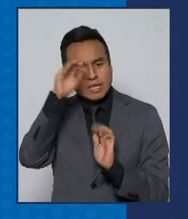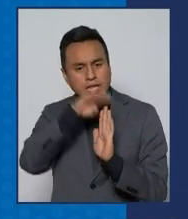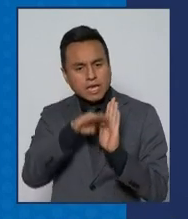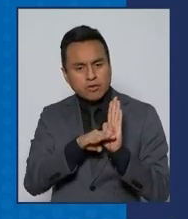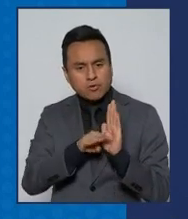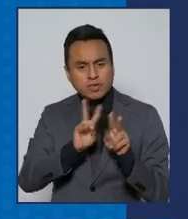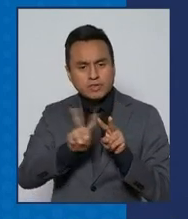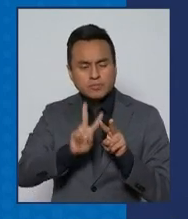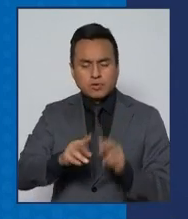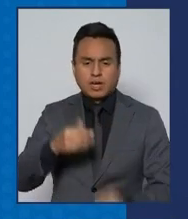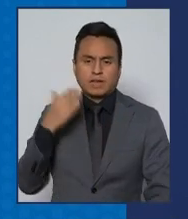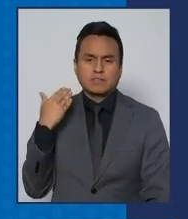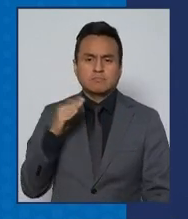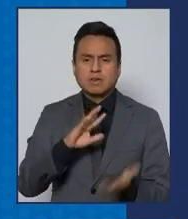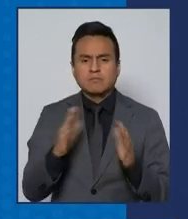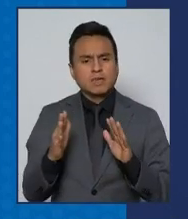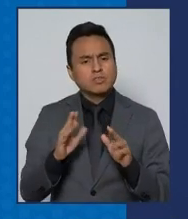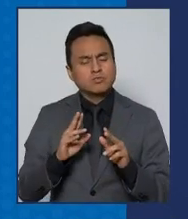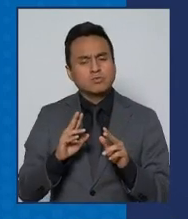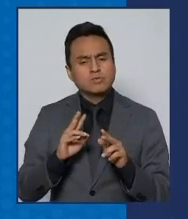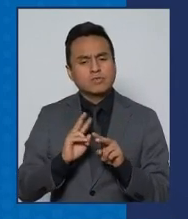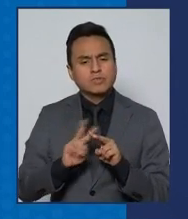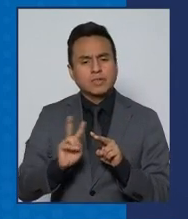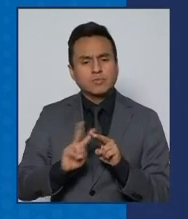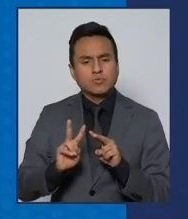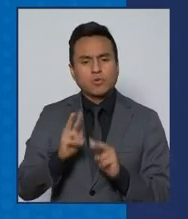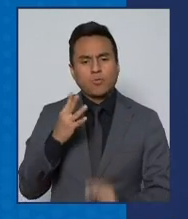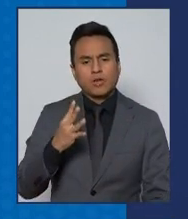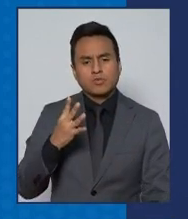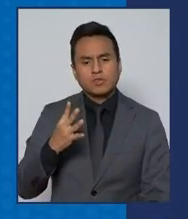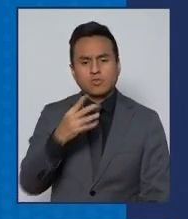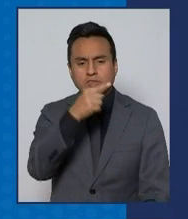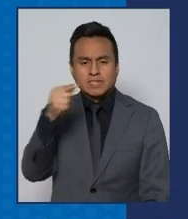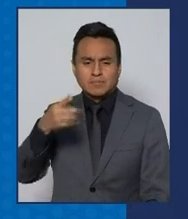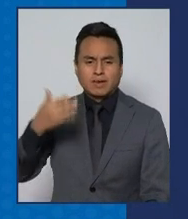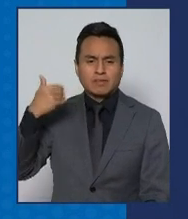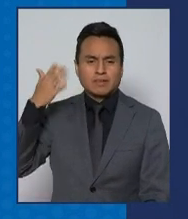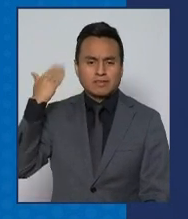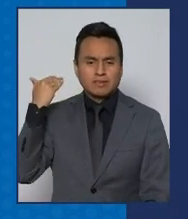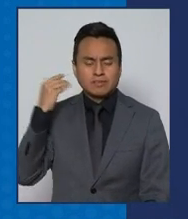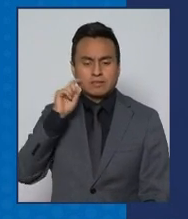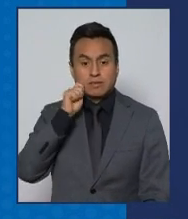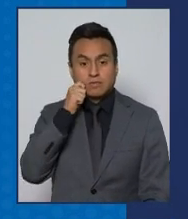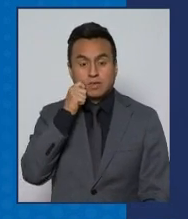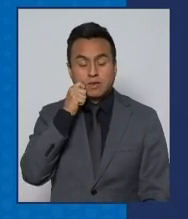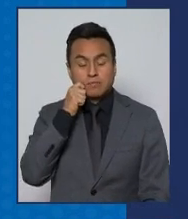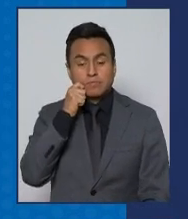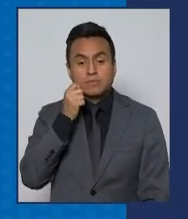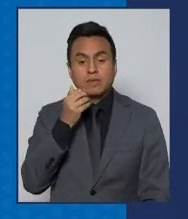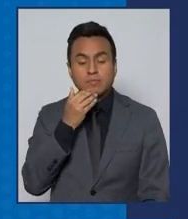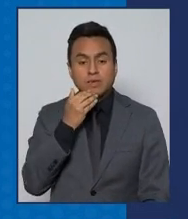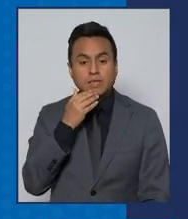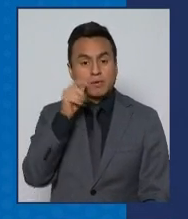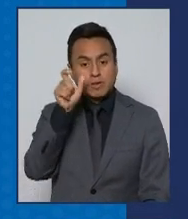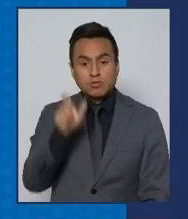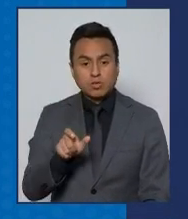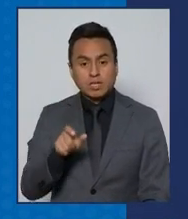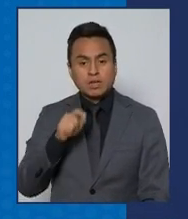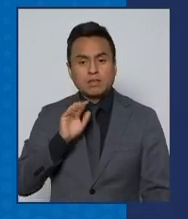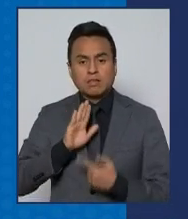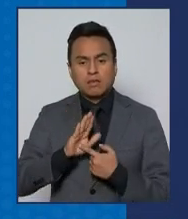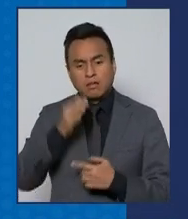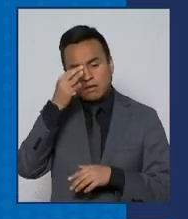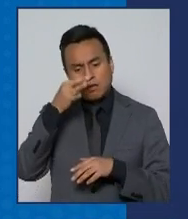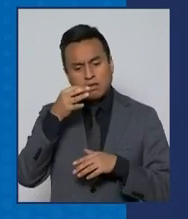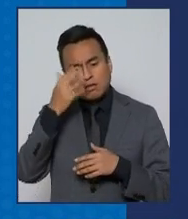hace aproximadamente 4 o 5 semanas atrás, que es, incluso aunque las personas no tuvieran